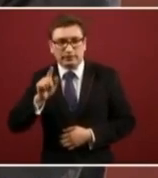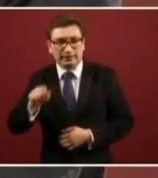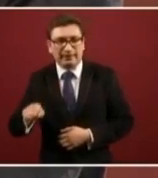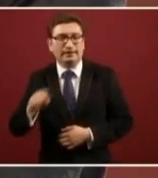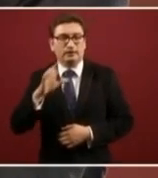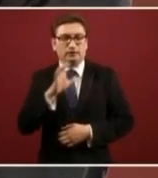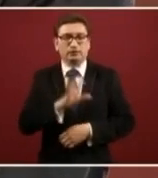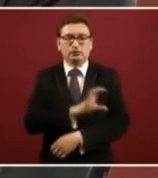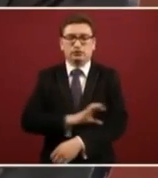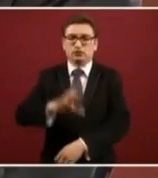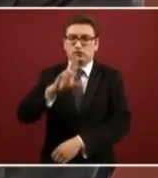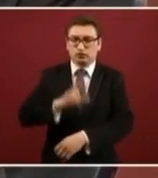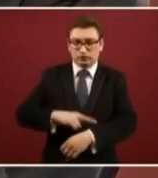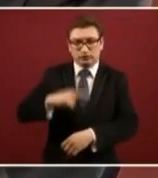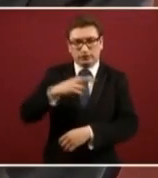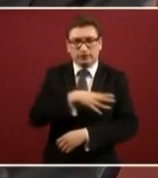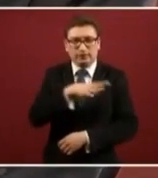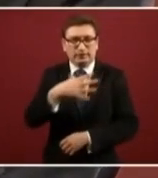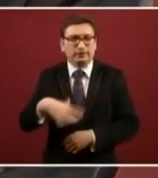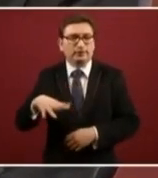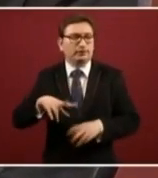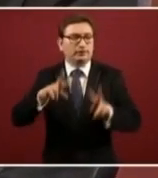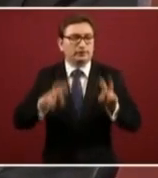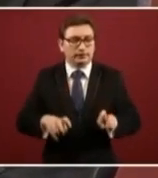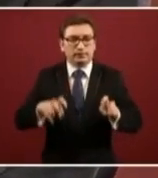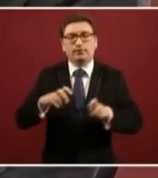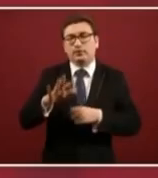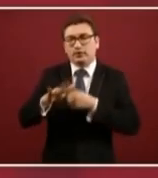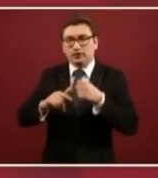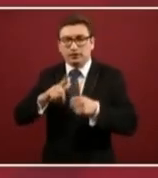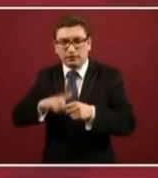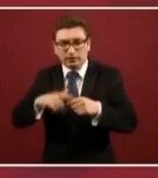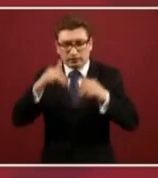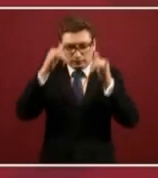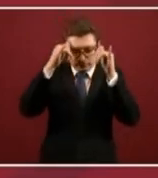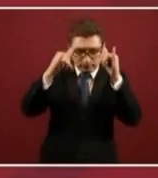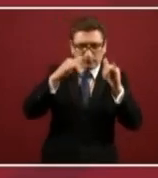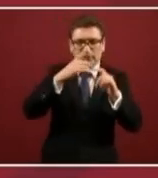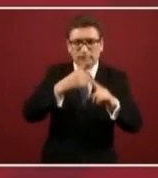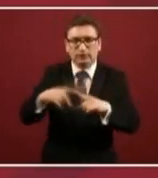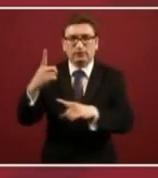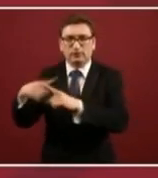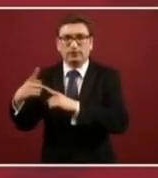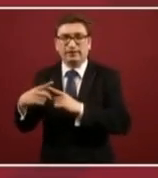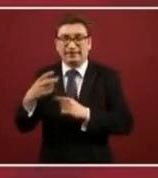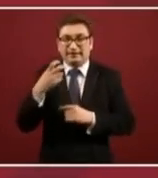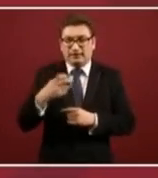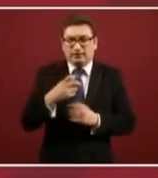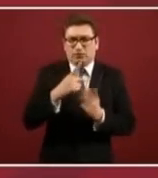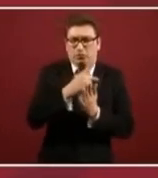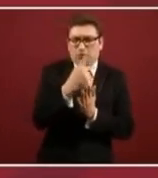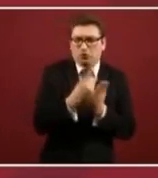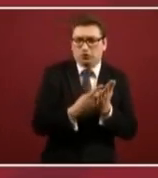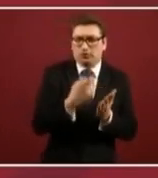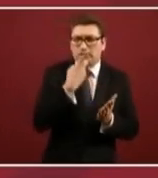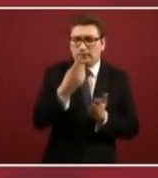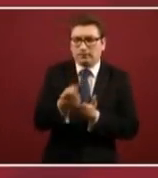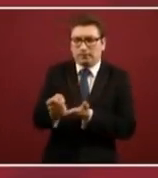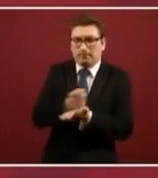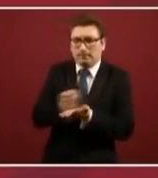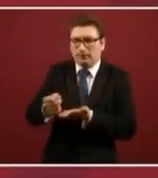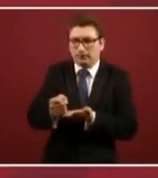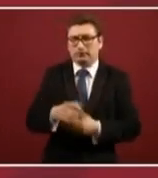va a hablar sobre un programa que es el crédito ganadero a la palabra, y